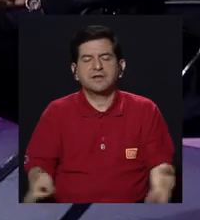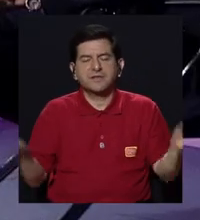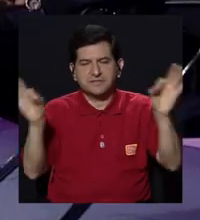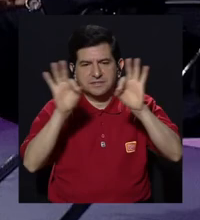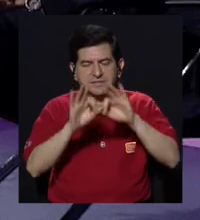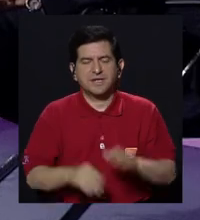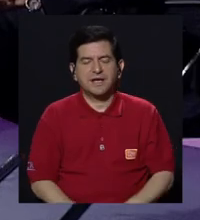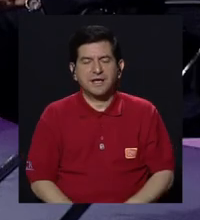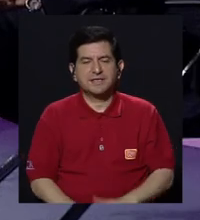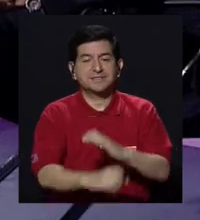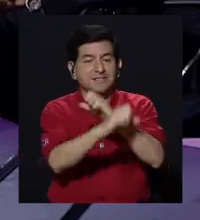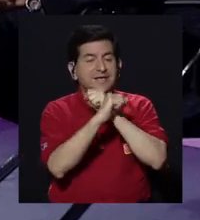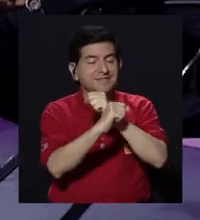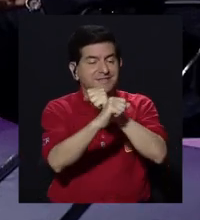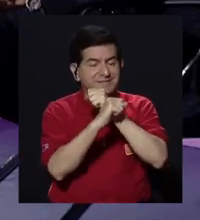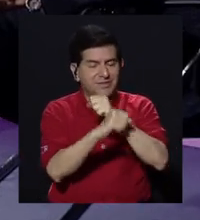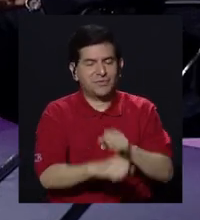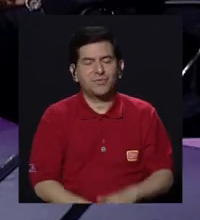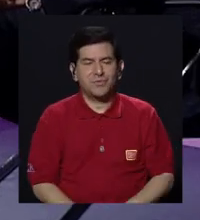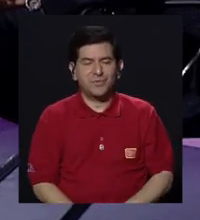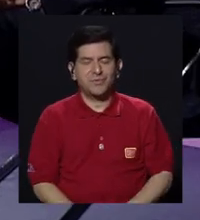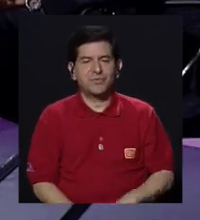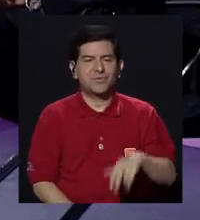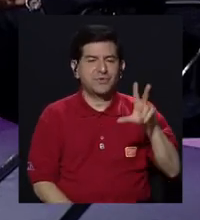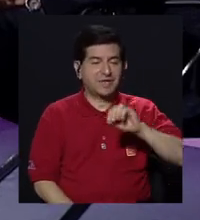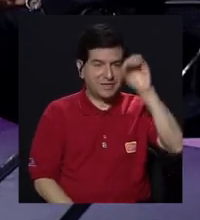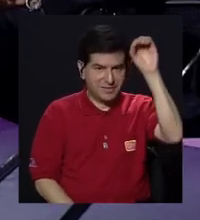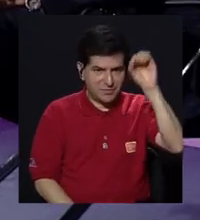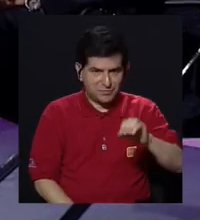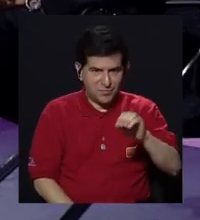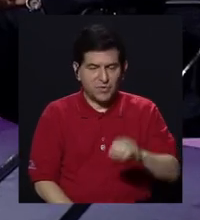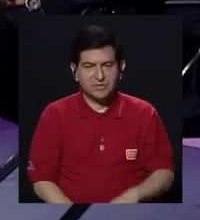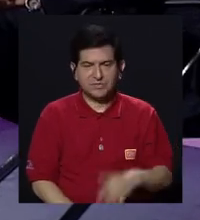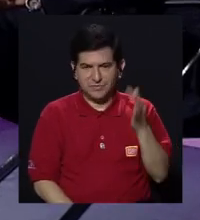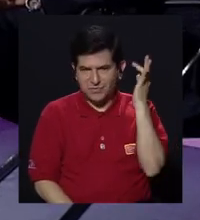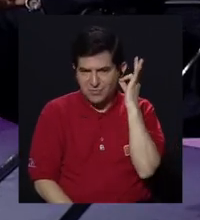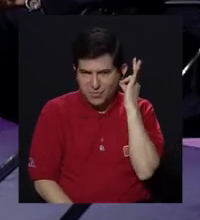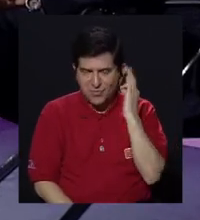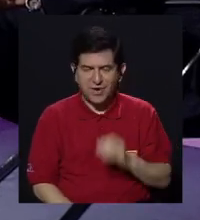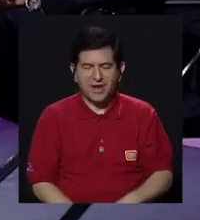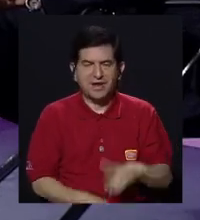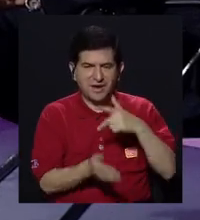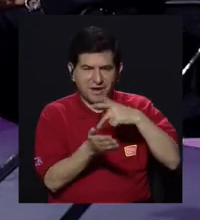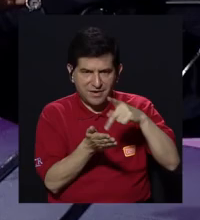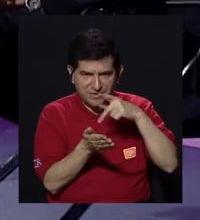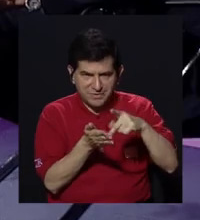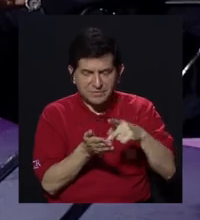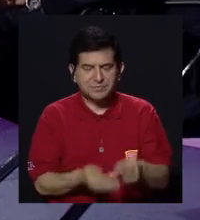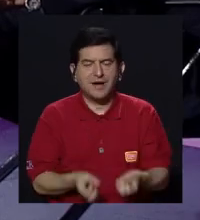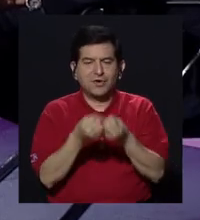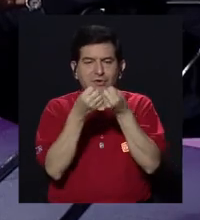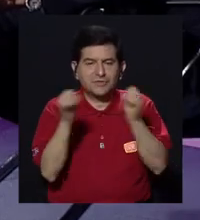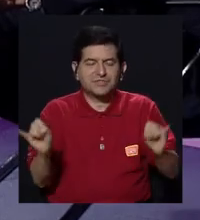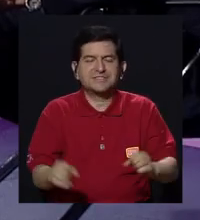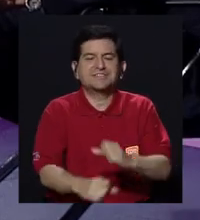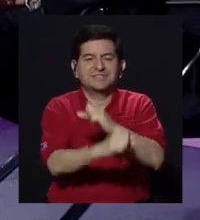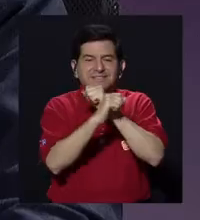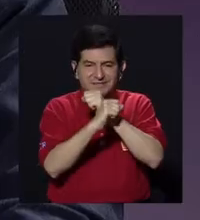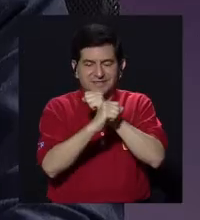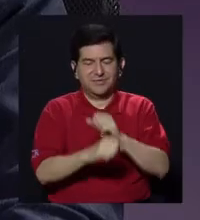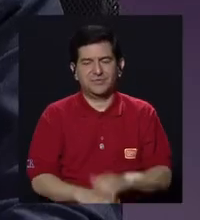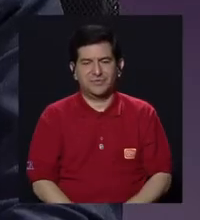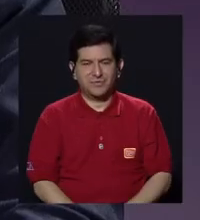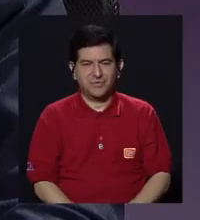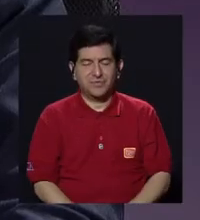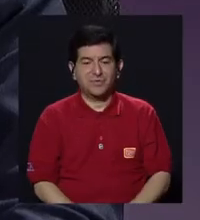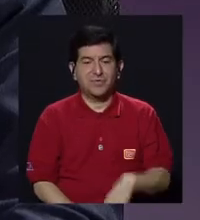importante es en el tema del aseguramiento, porque al estar este 30% de mujeres que laboran sin aseguramiento, estamos